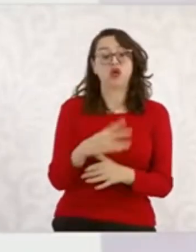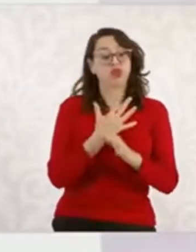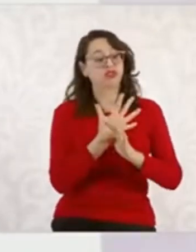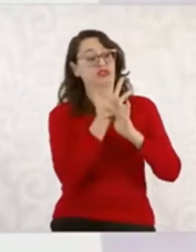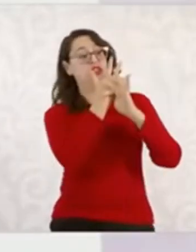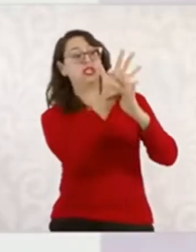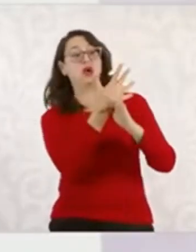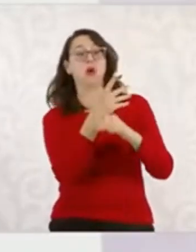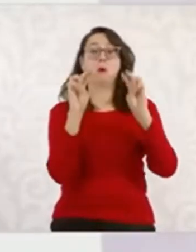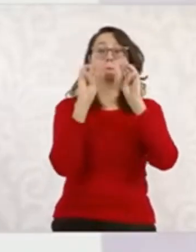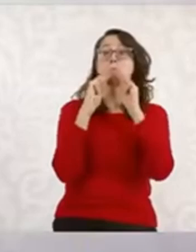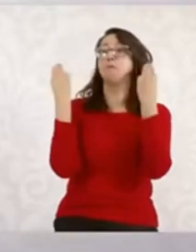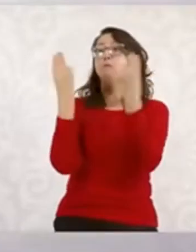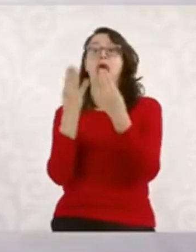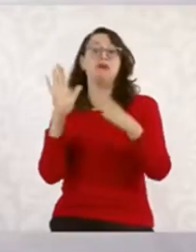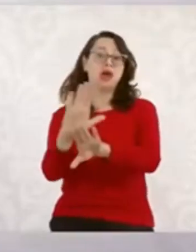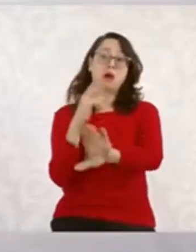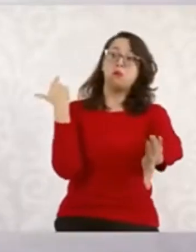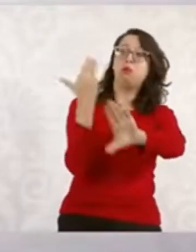de su gobierno.